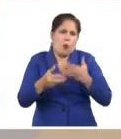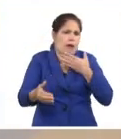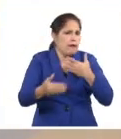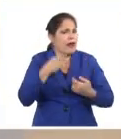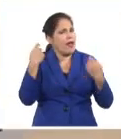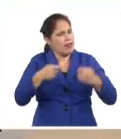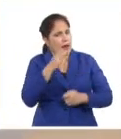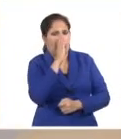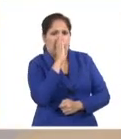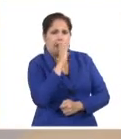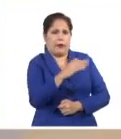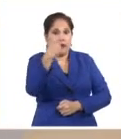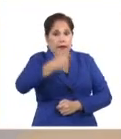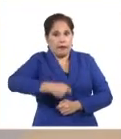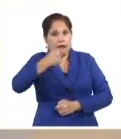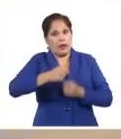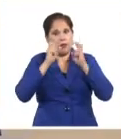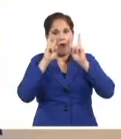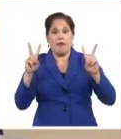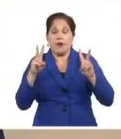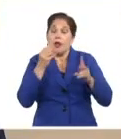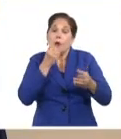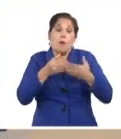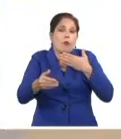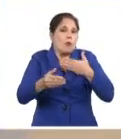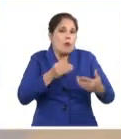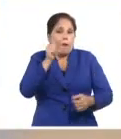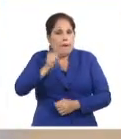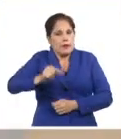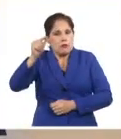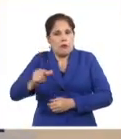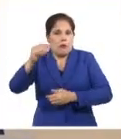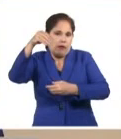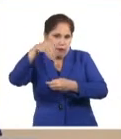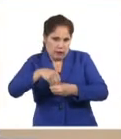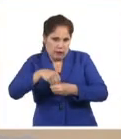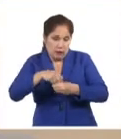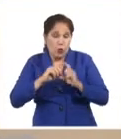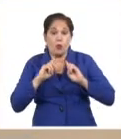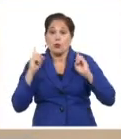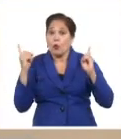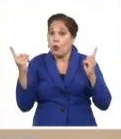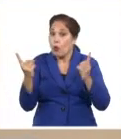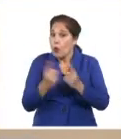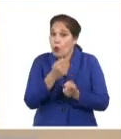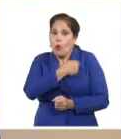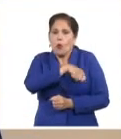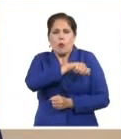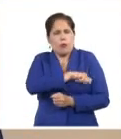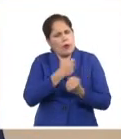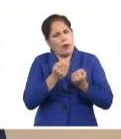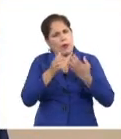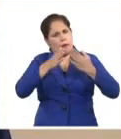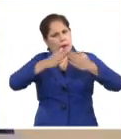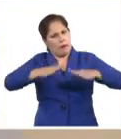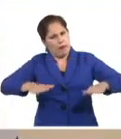a respetar el derecho a la vida de cualquier nación y del conjunto de todos los pueblos del